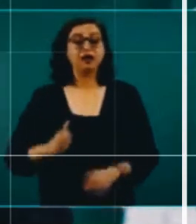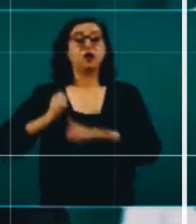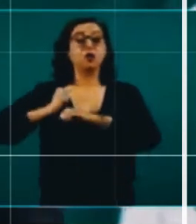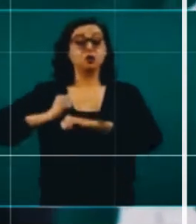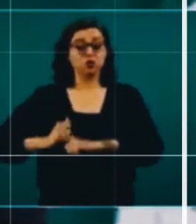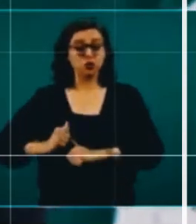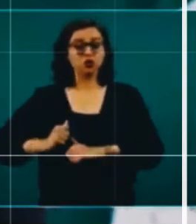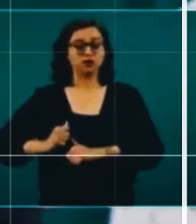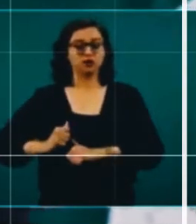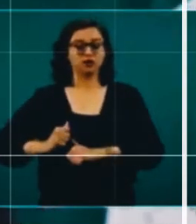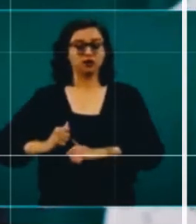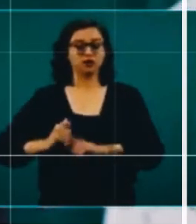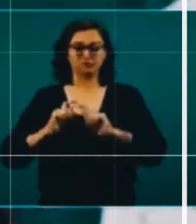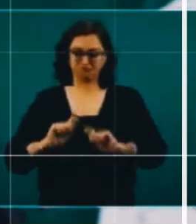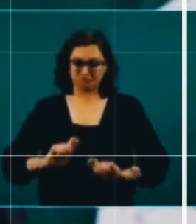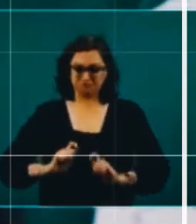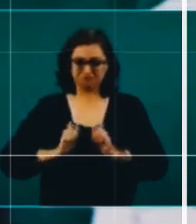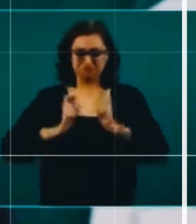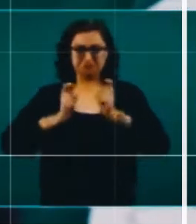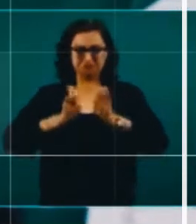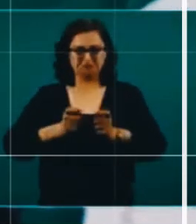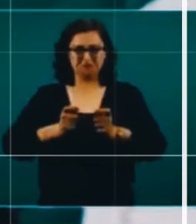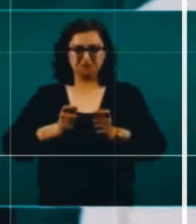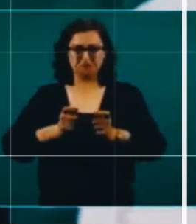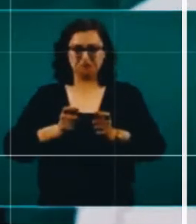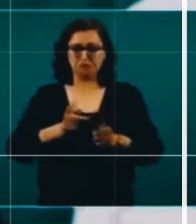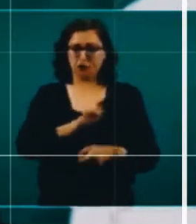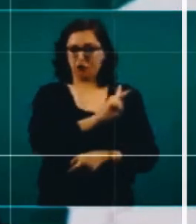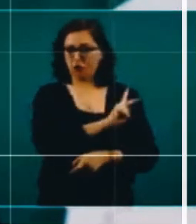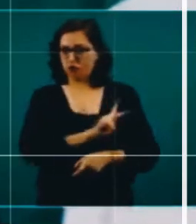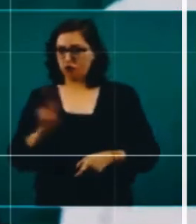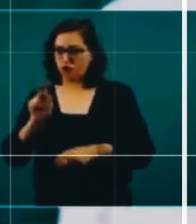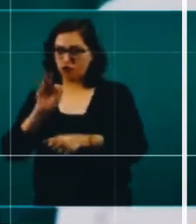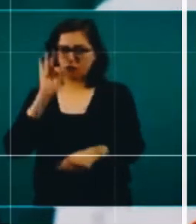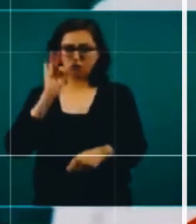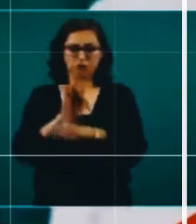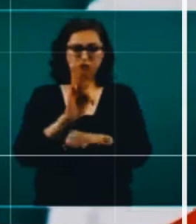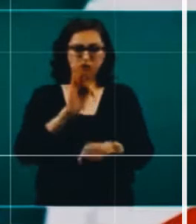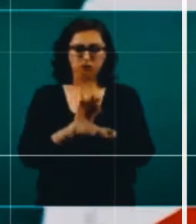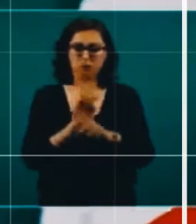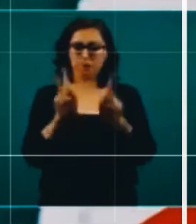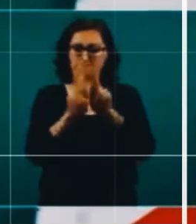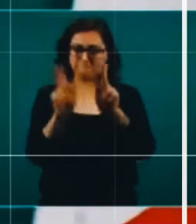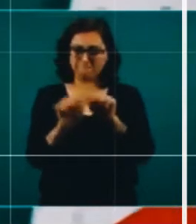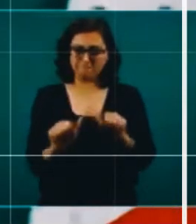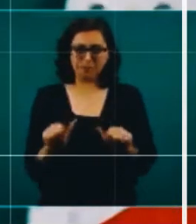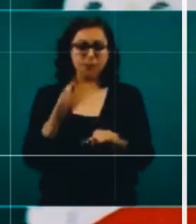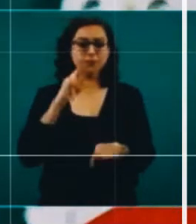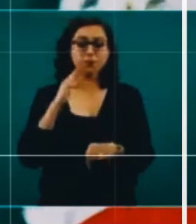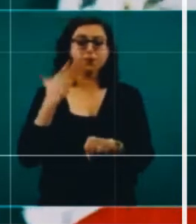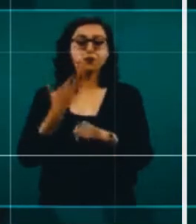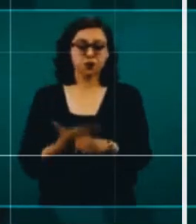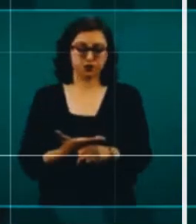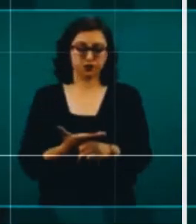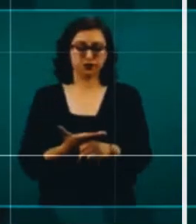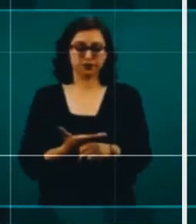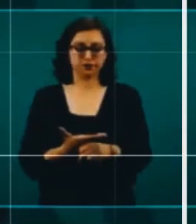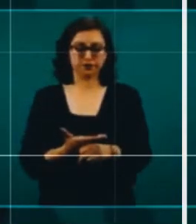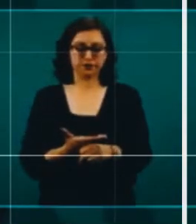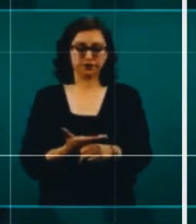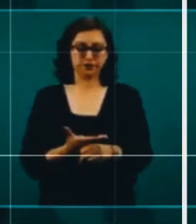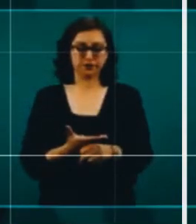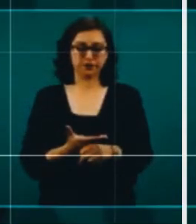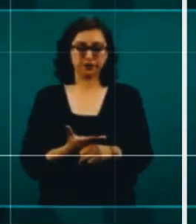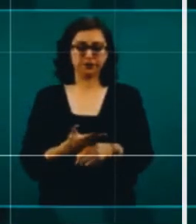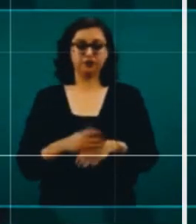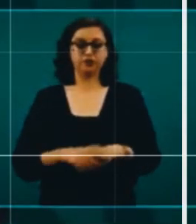el responsable de garantizar a todos la paz y la tranquilidad.